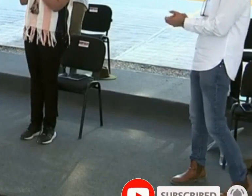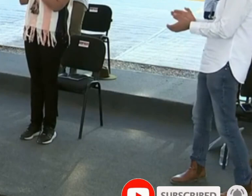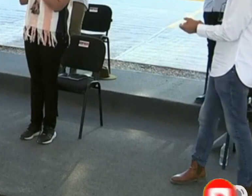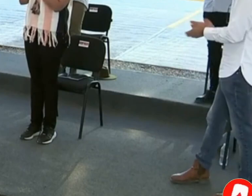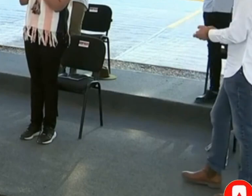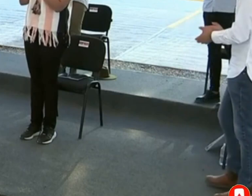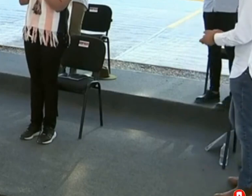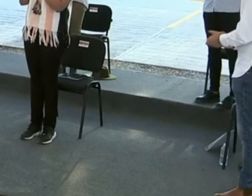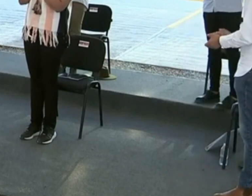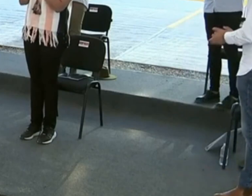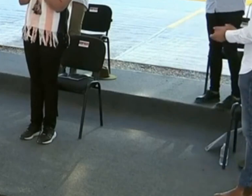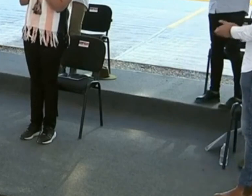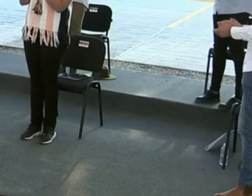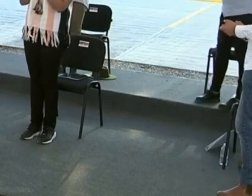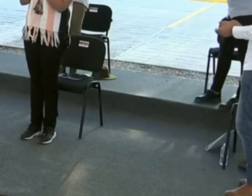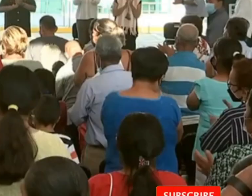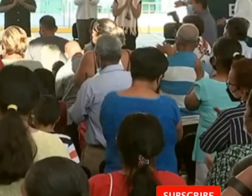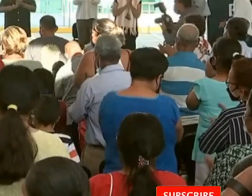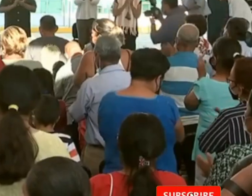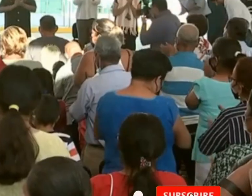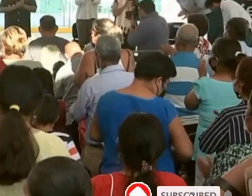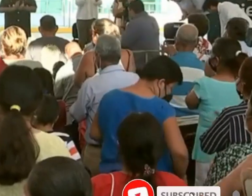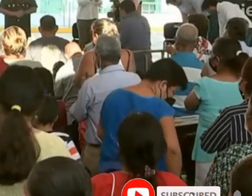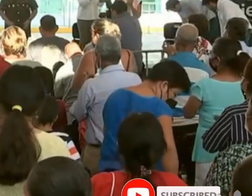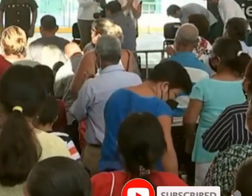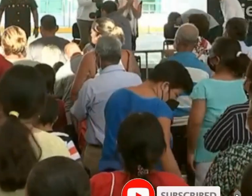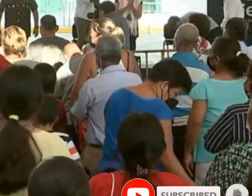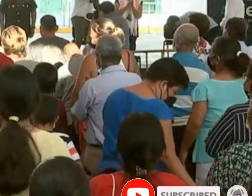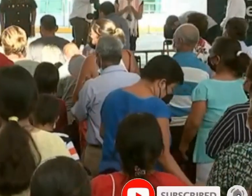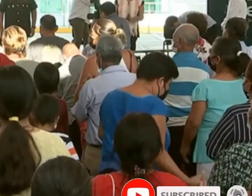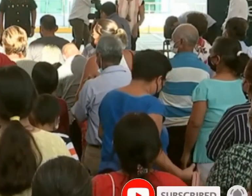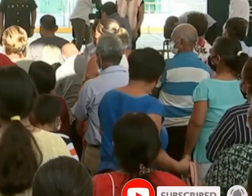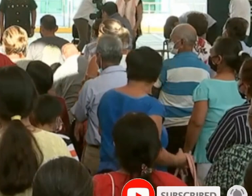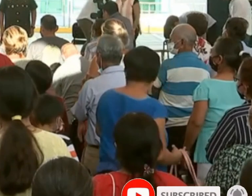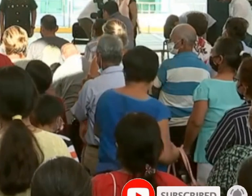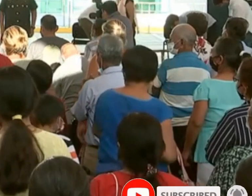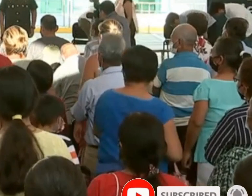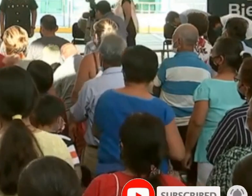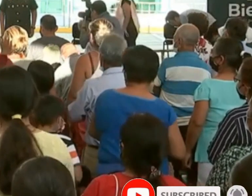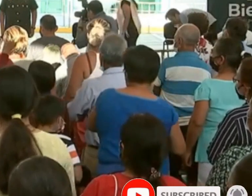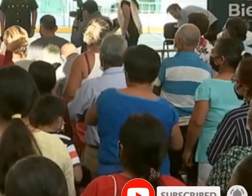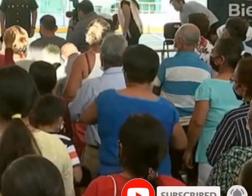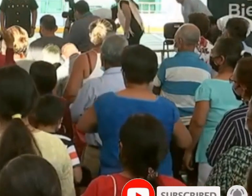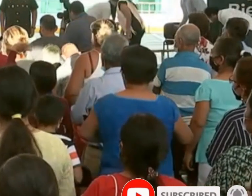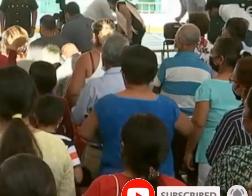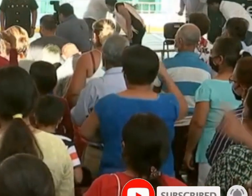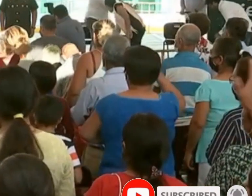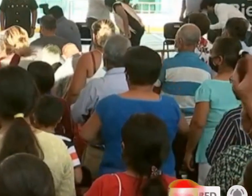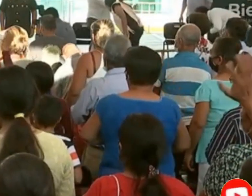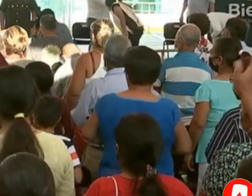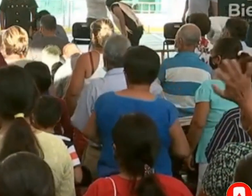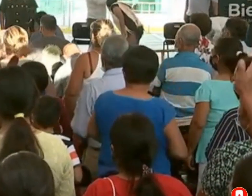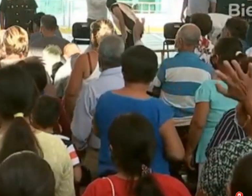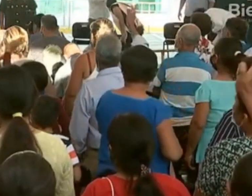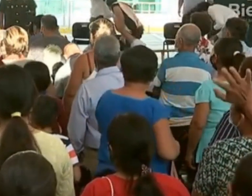De esta manera concluye este evento. Se despide de ustedes el presidente constitucional de los